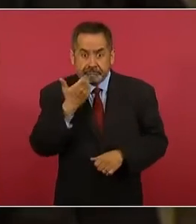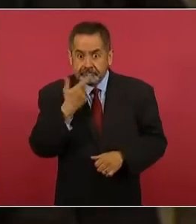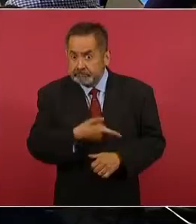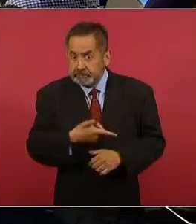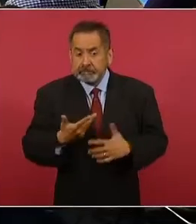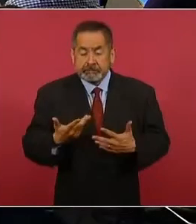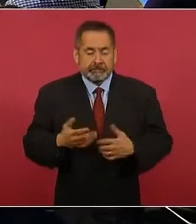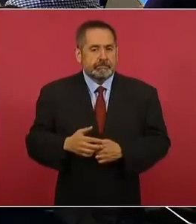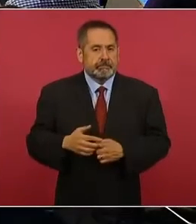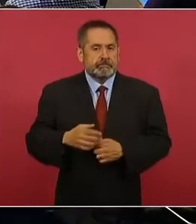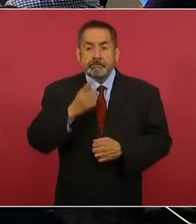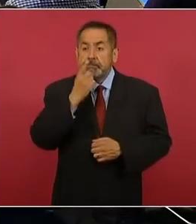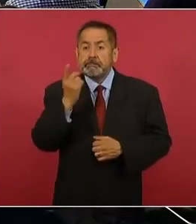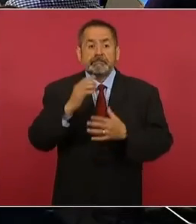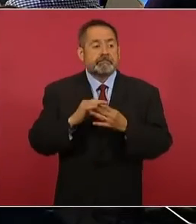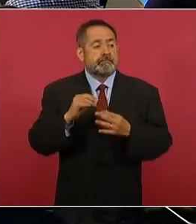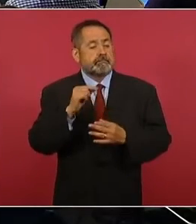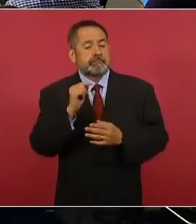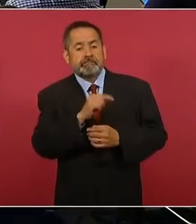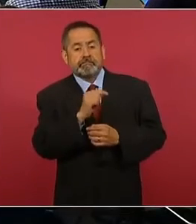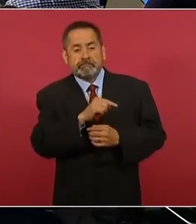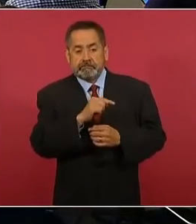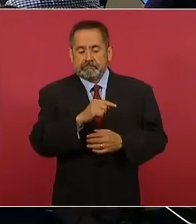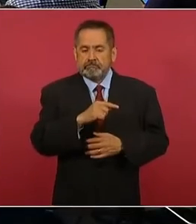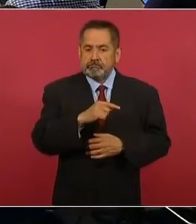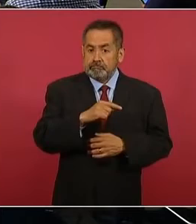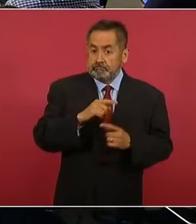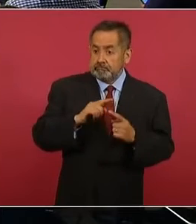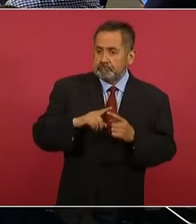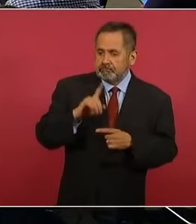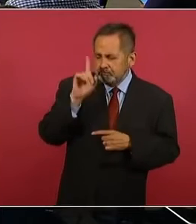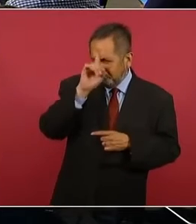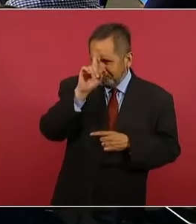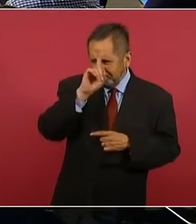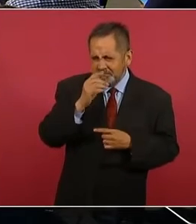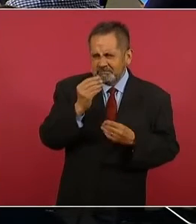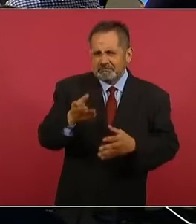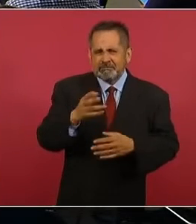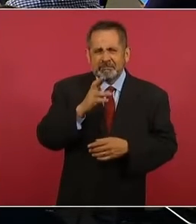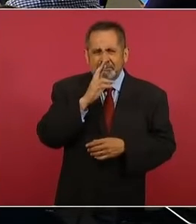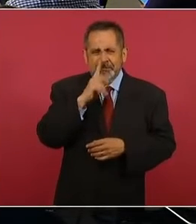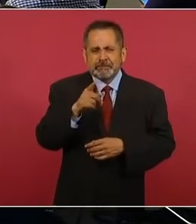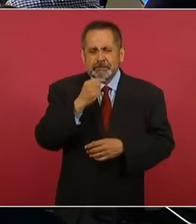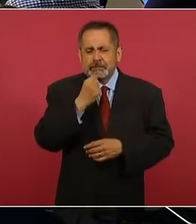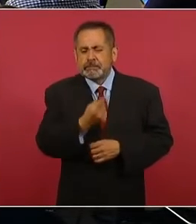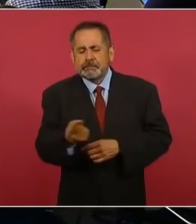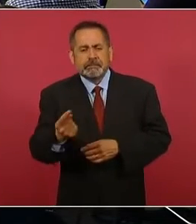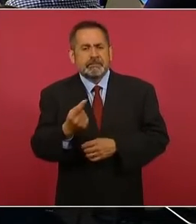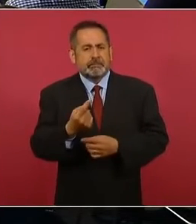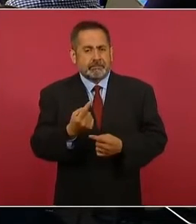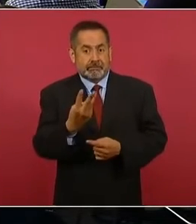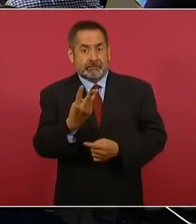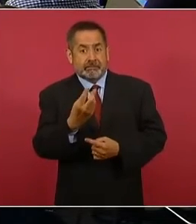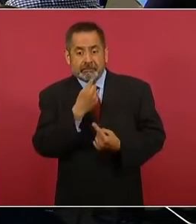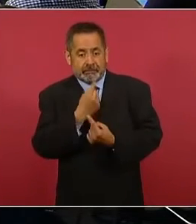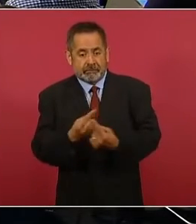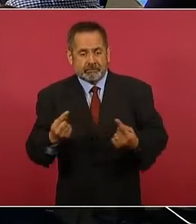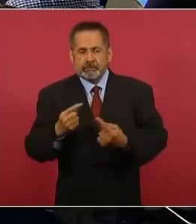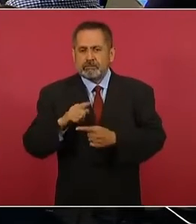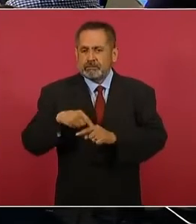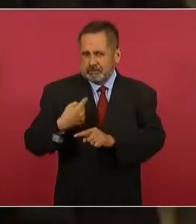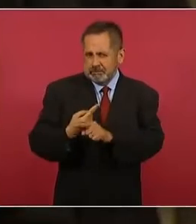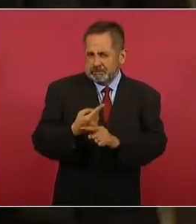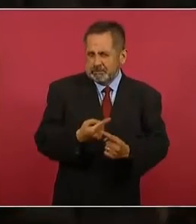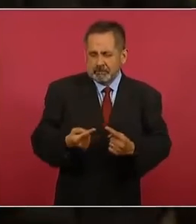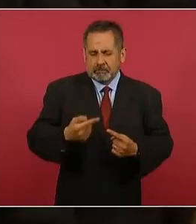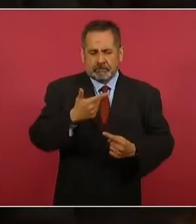los funcionarios que recomendó dejar a los niños violados, son 3 niños de entre 7,